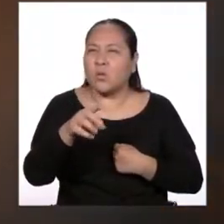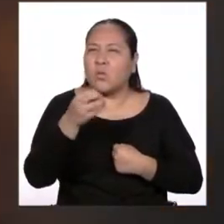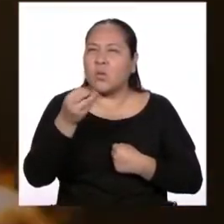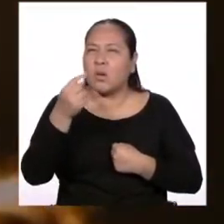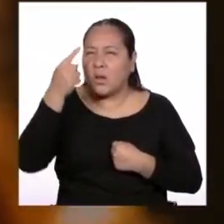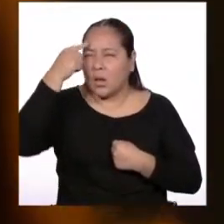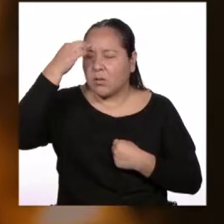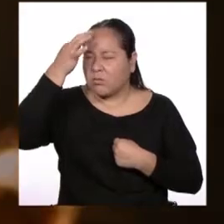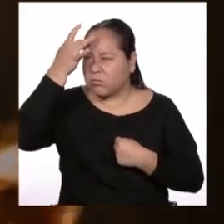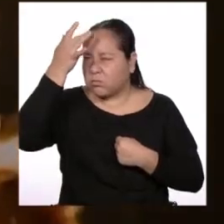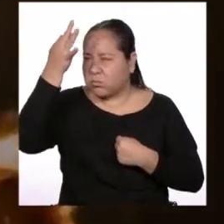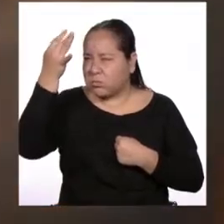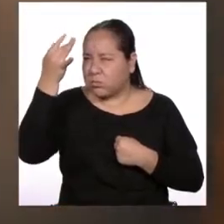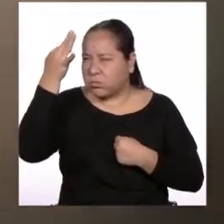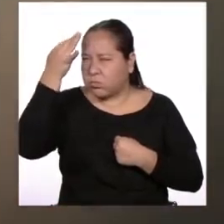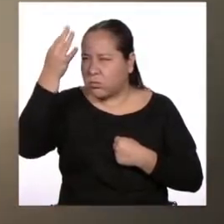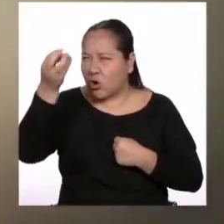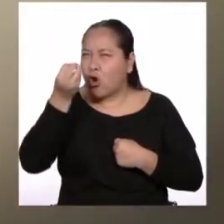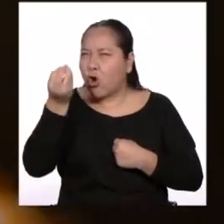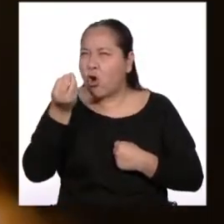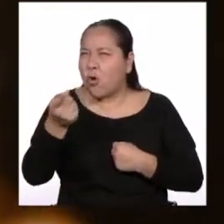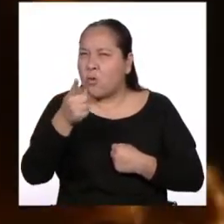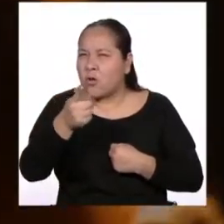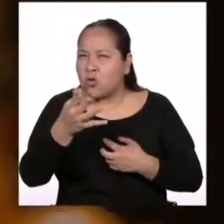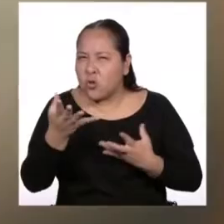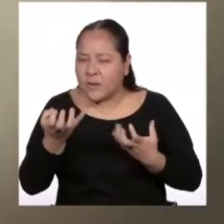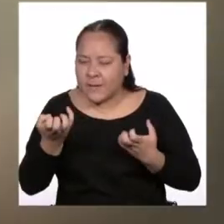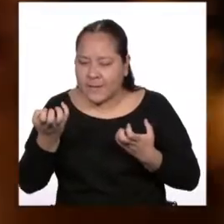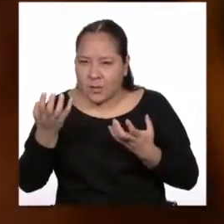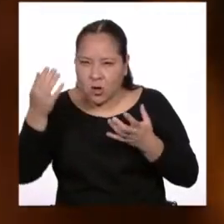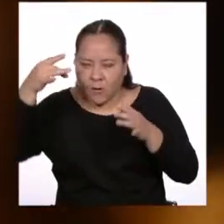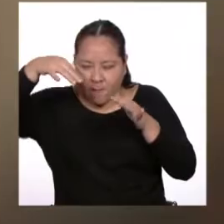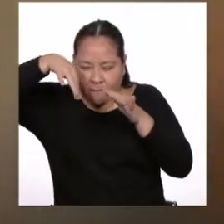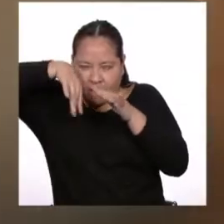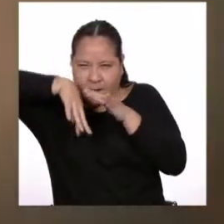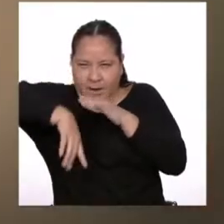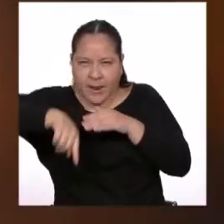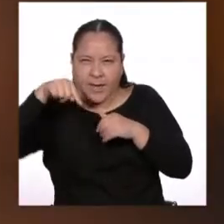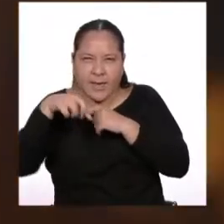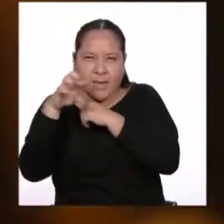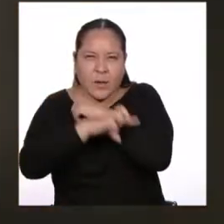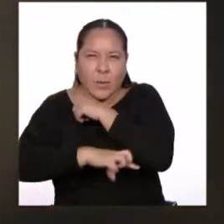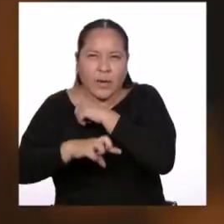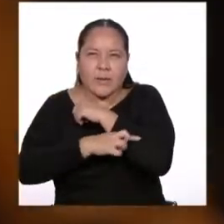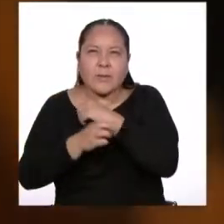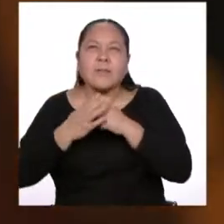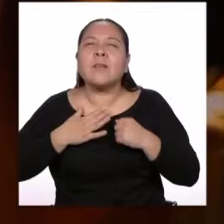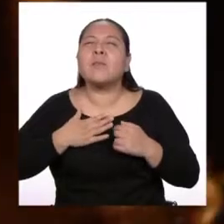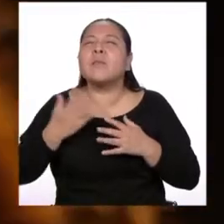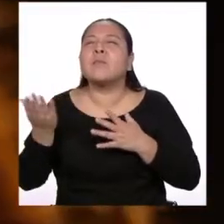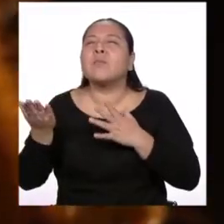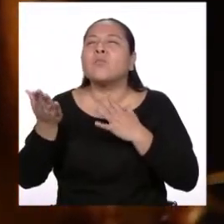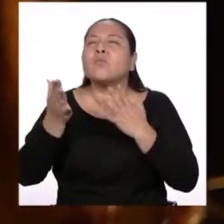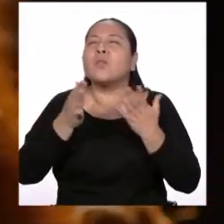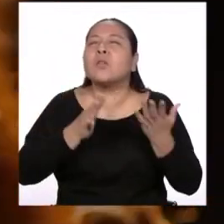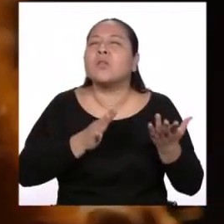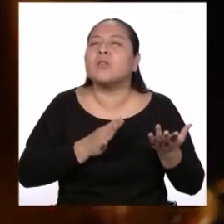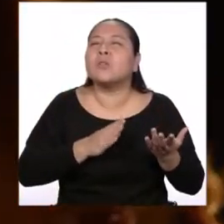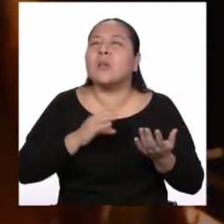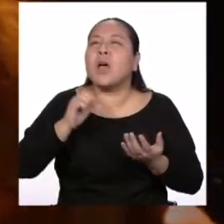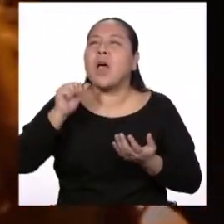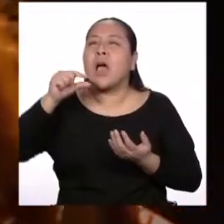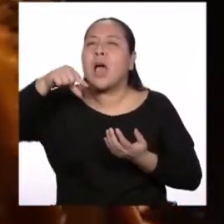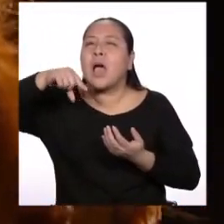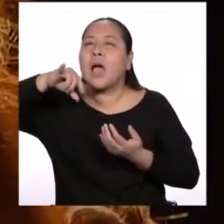mente? ¿Cómo te has atrevido a descender al país donde habitan los muertos? Aquiles, el